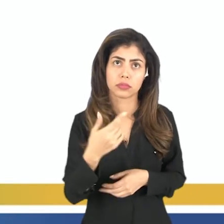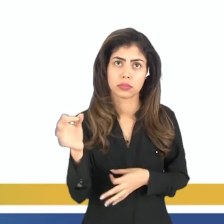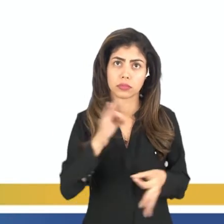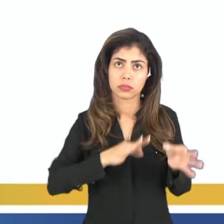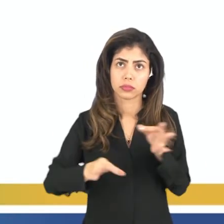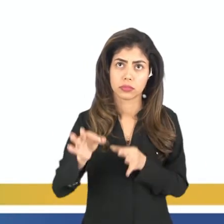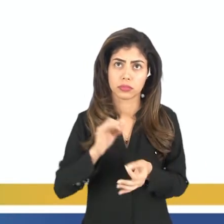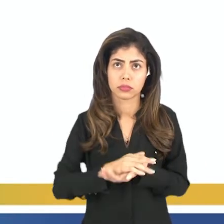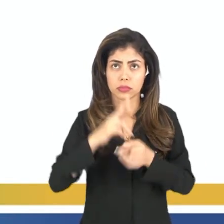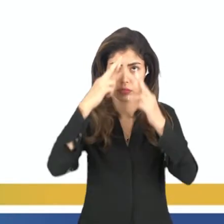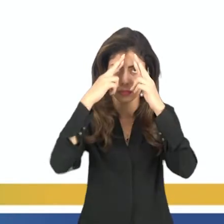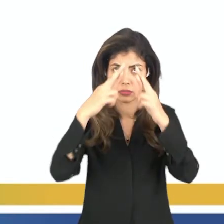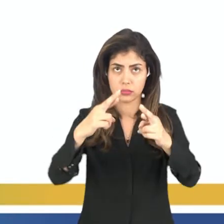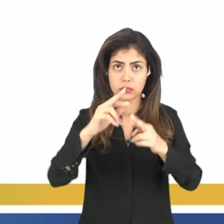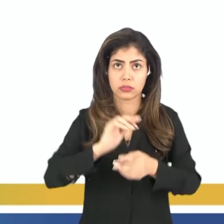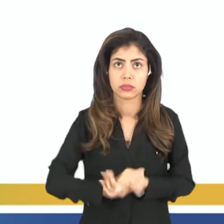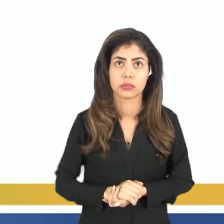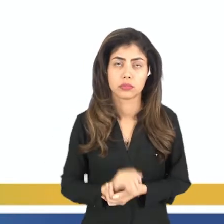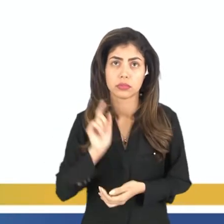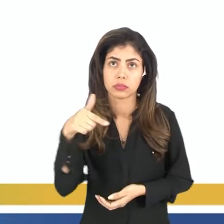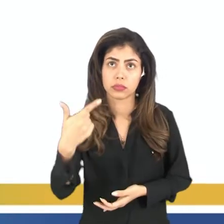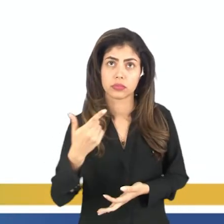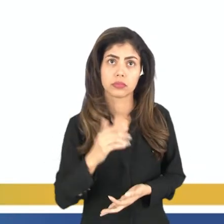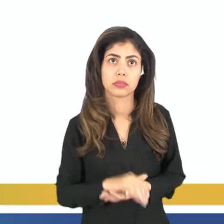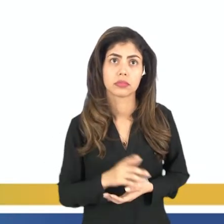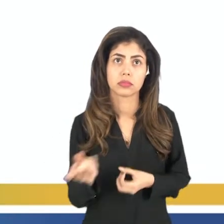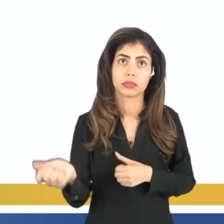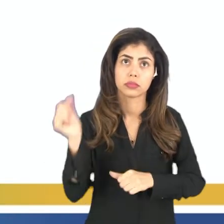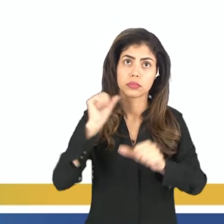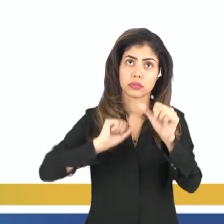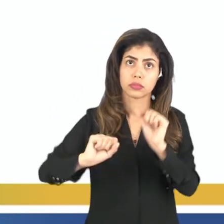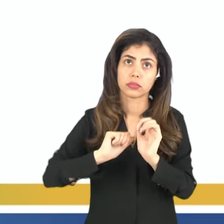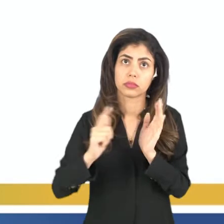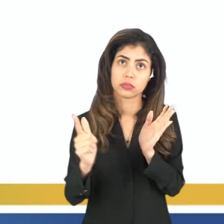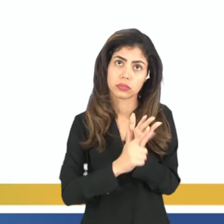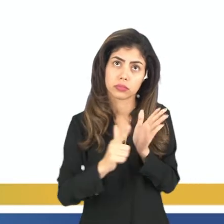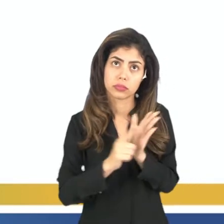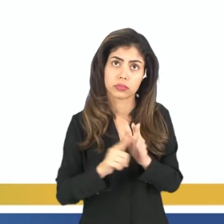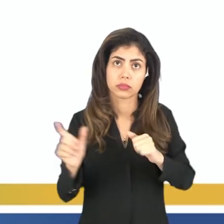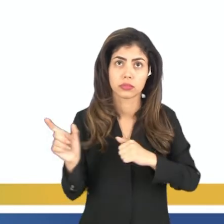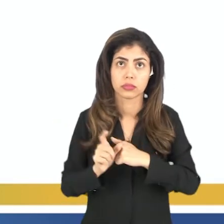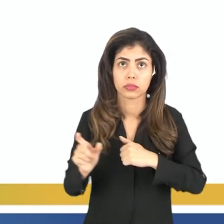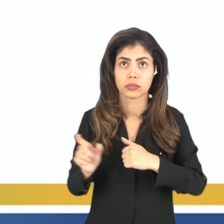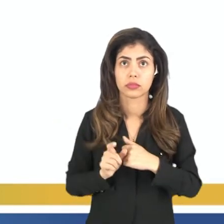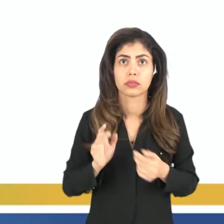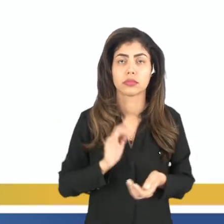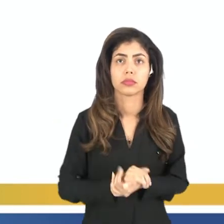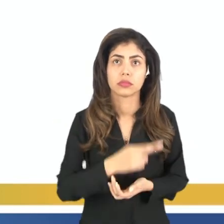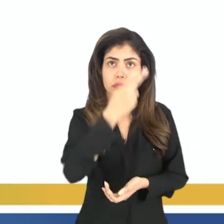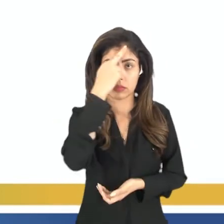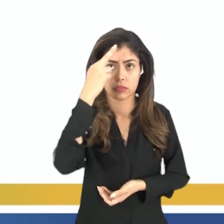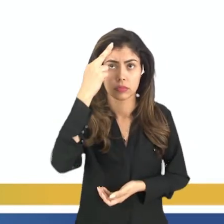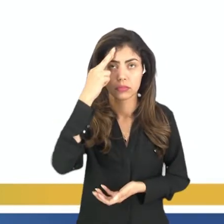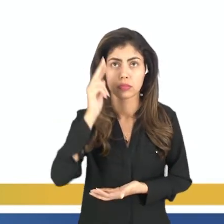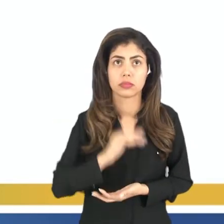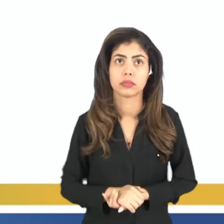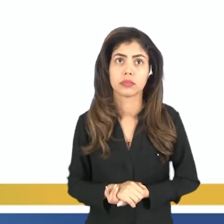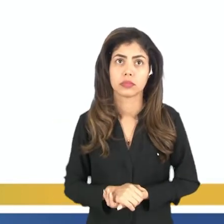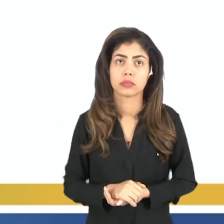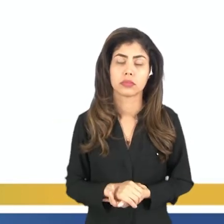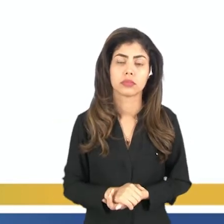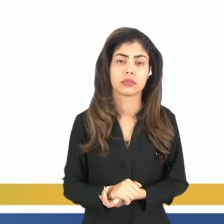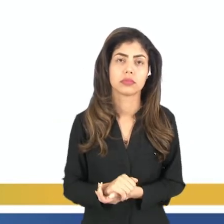plano con respecto al varón, a quien, por el contrario, se le ha atribuido el papel de sujeto activo de la historia